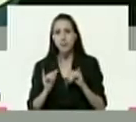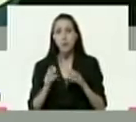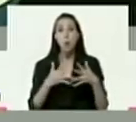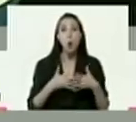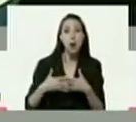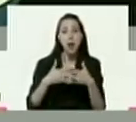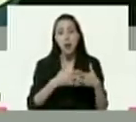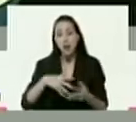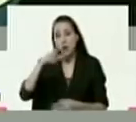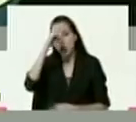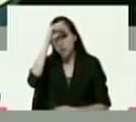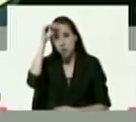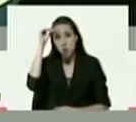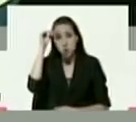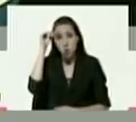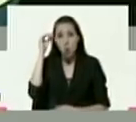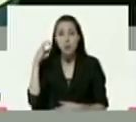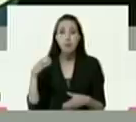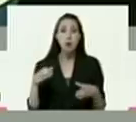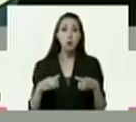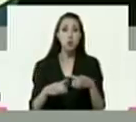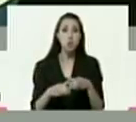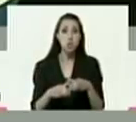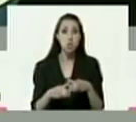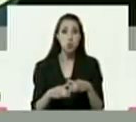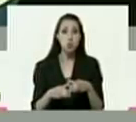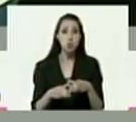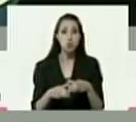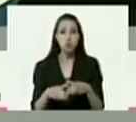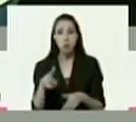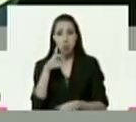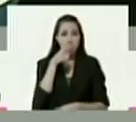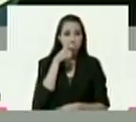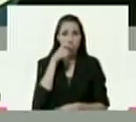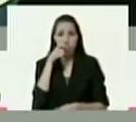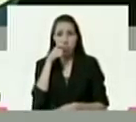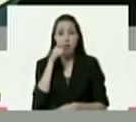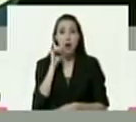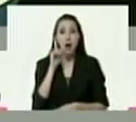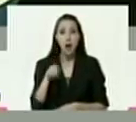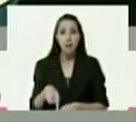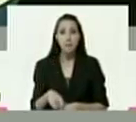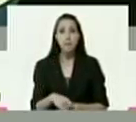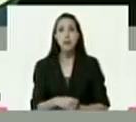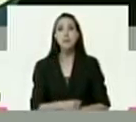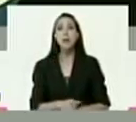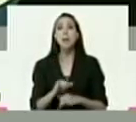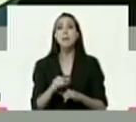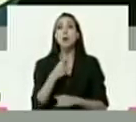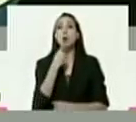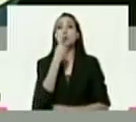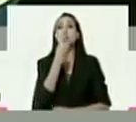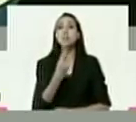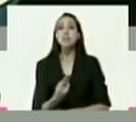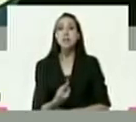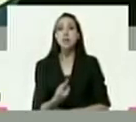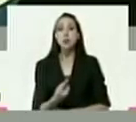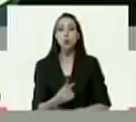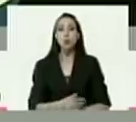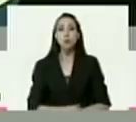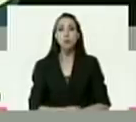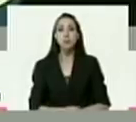equivoco, que él estaba reunido allí con su gabinete de seguridad, a la salida de ese gabinete, él expresó, sin que nadie